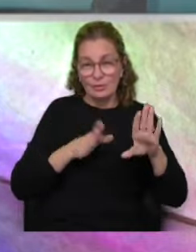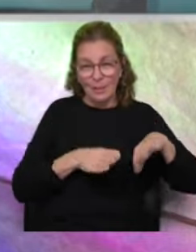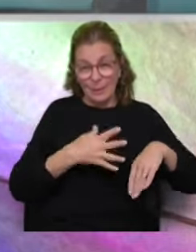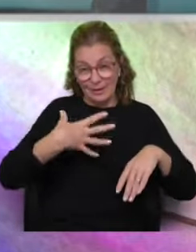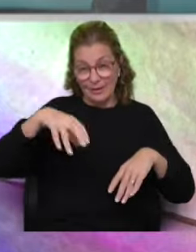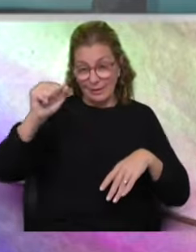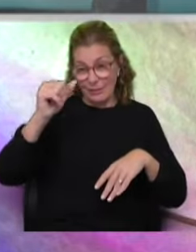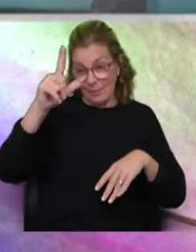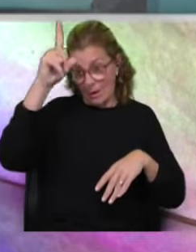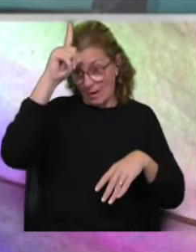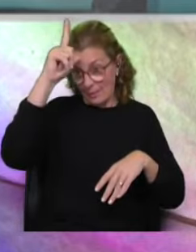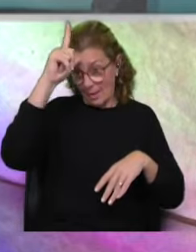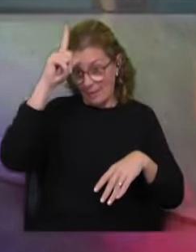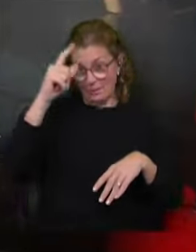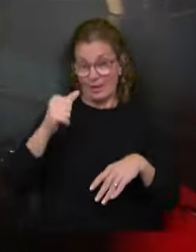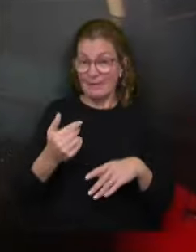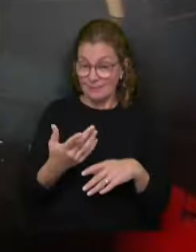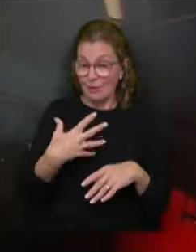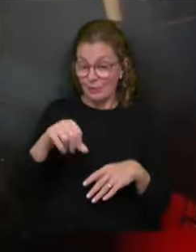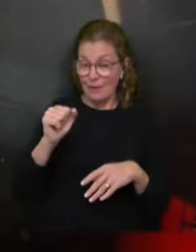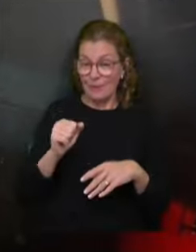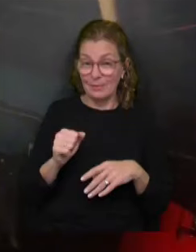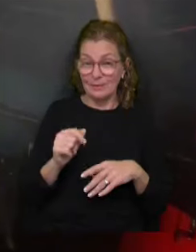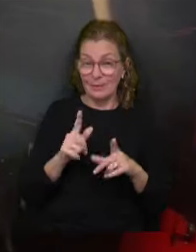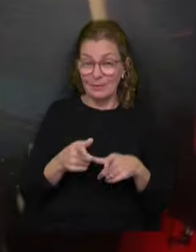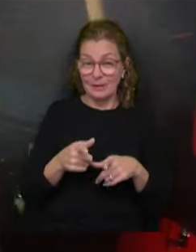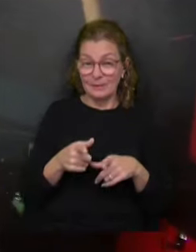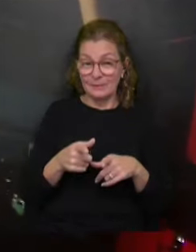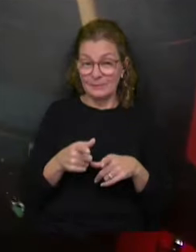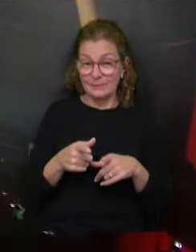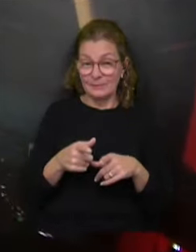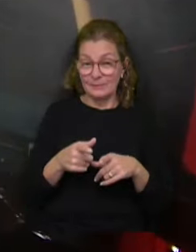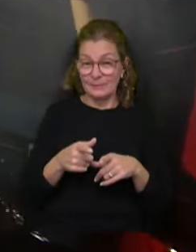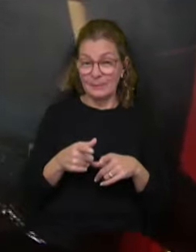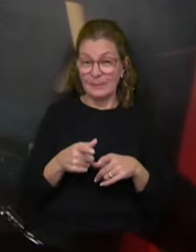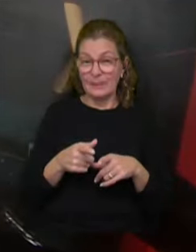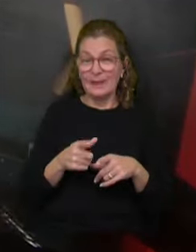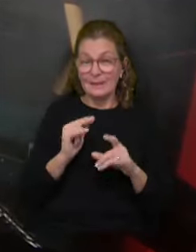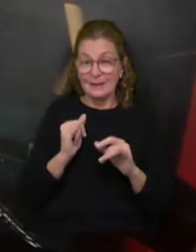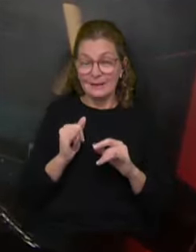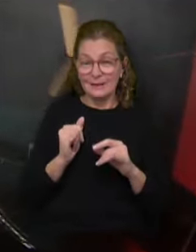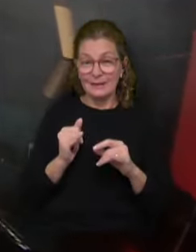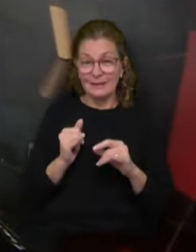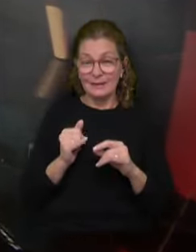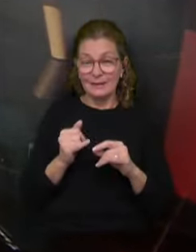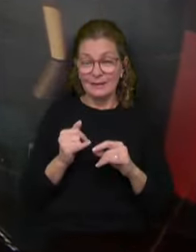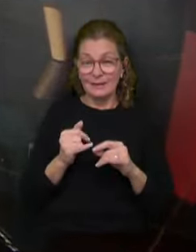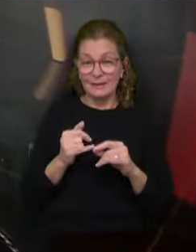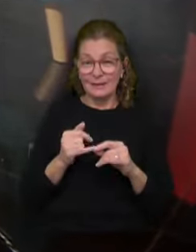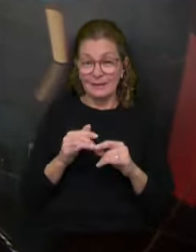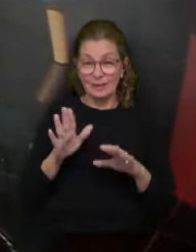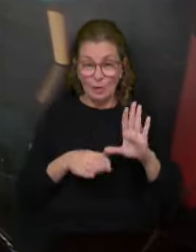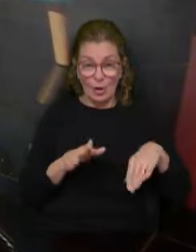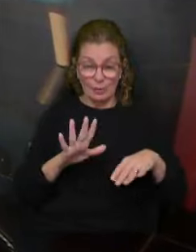nos llevamos a girar dos meses los tambores. Alguien tira como para cargar. Sí. Terminé tocando los tambores. Sí, tocando más o